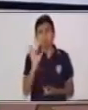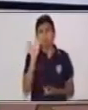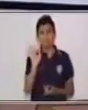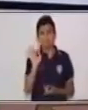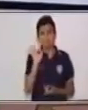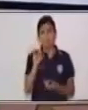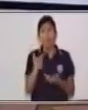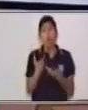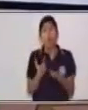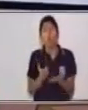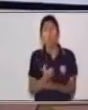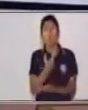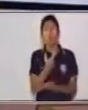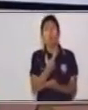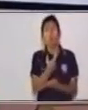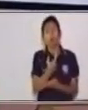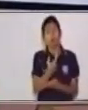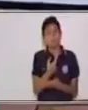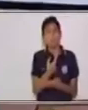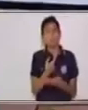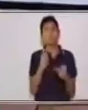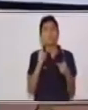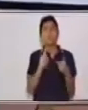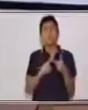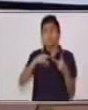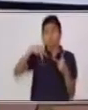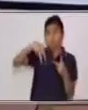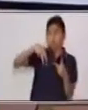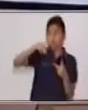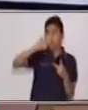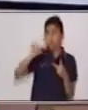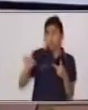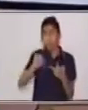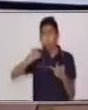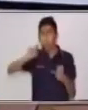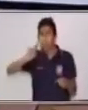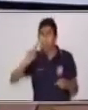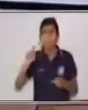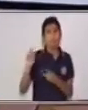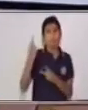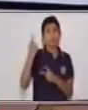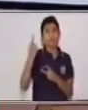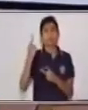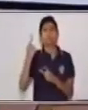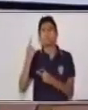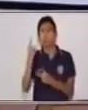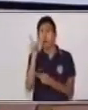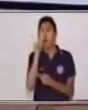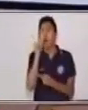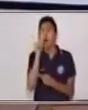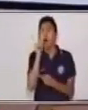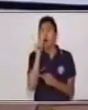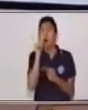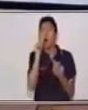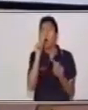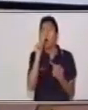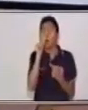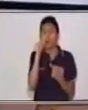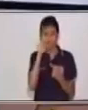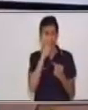Excelente, compró, muy bien. Núcleo del sujeto de la primera proposición. Señor,